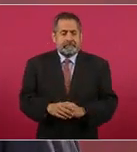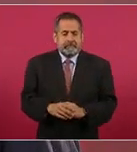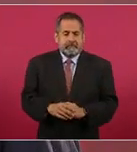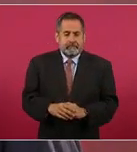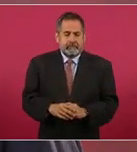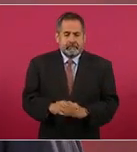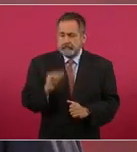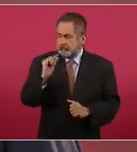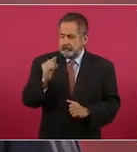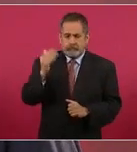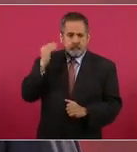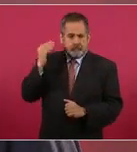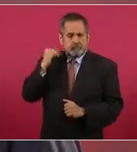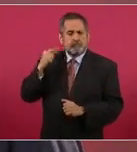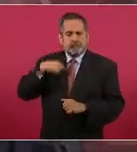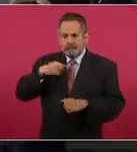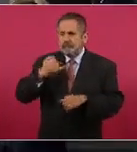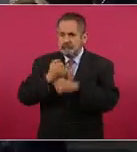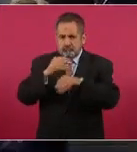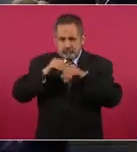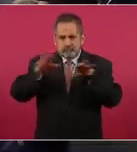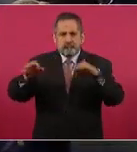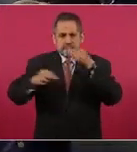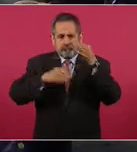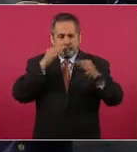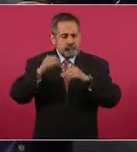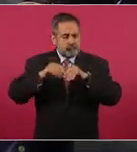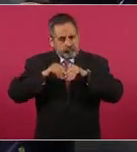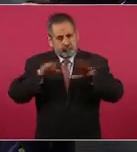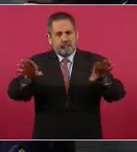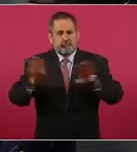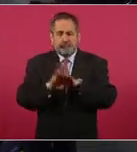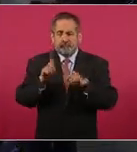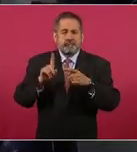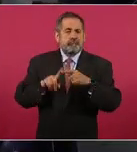Hace unos días di a conocer un encarte